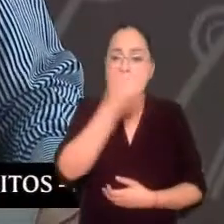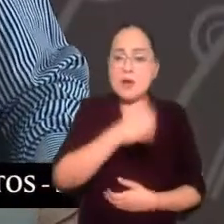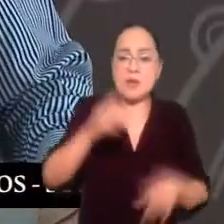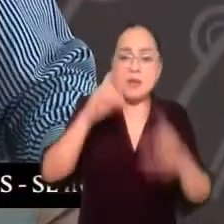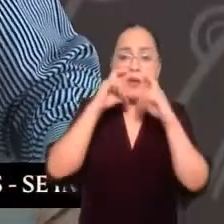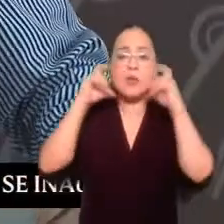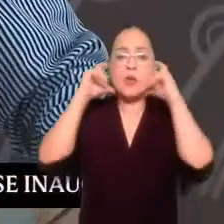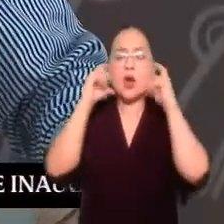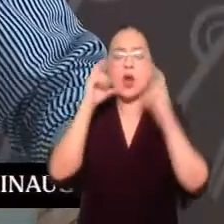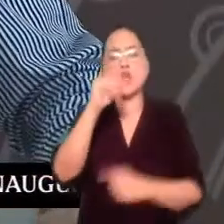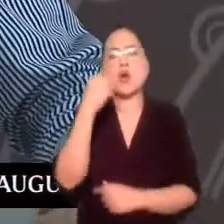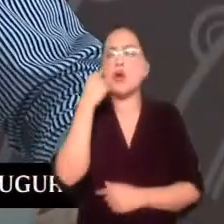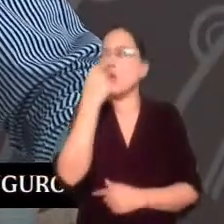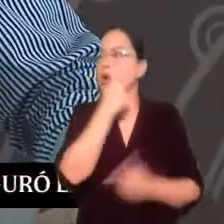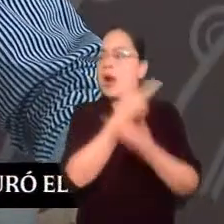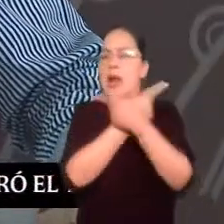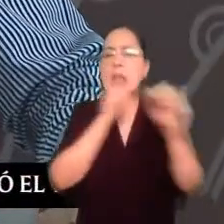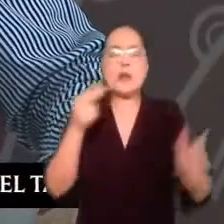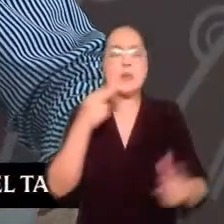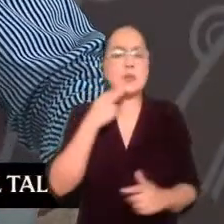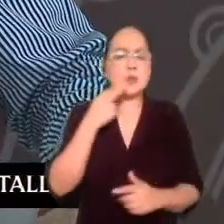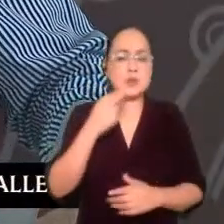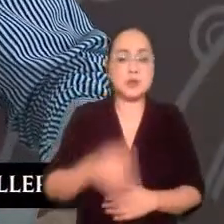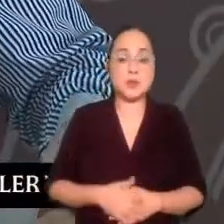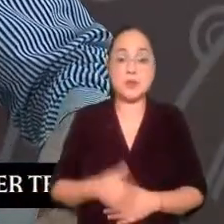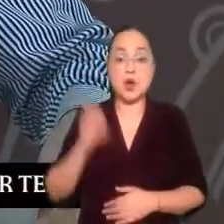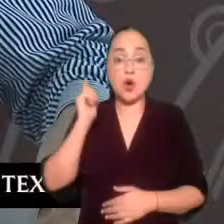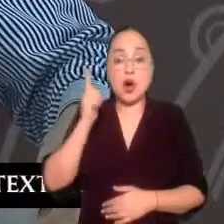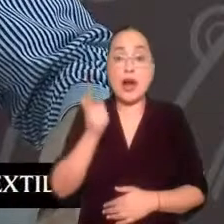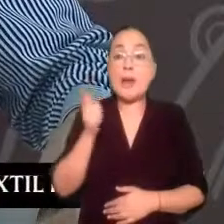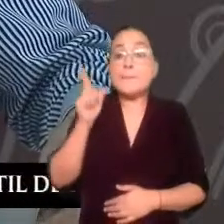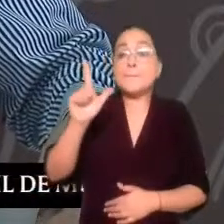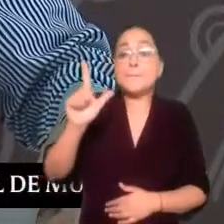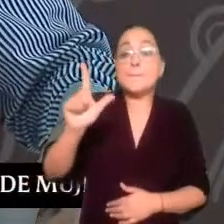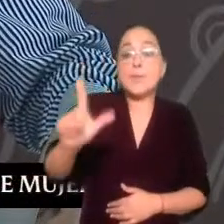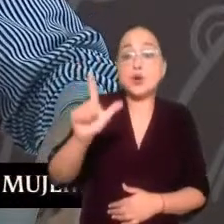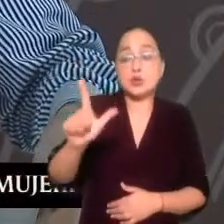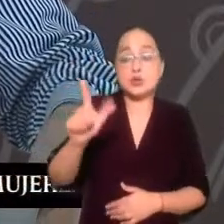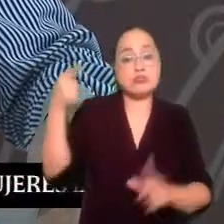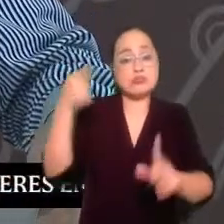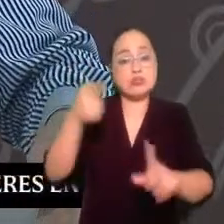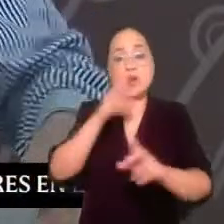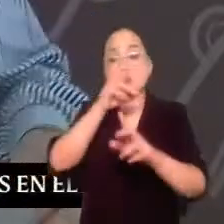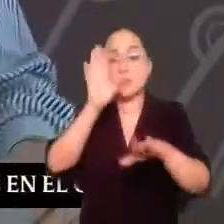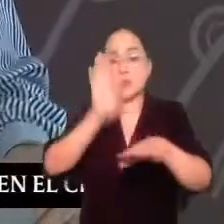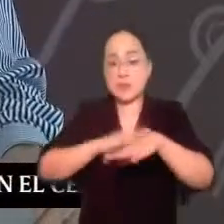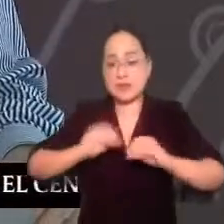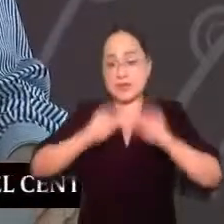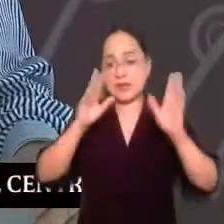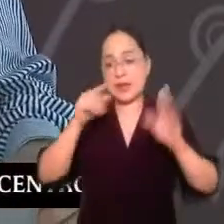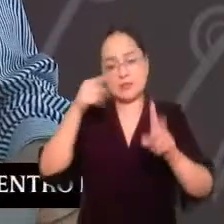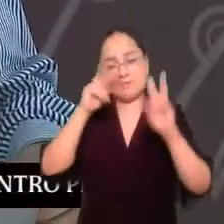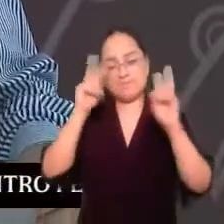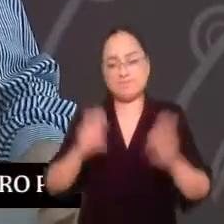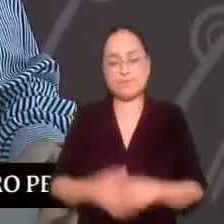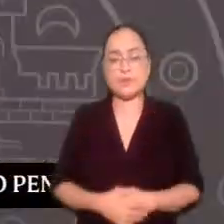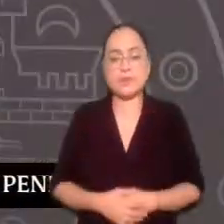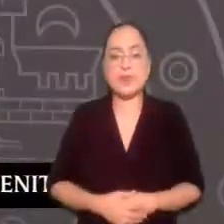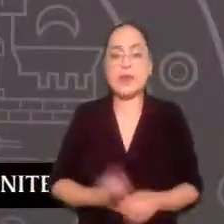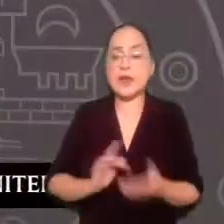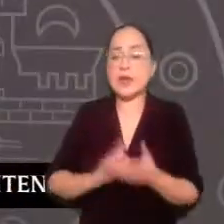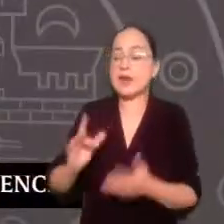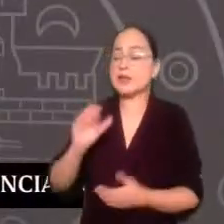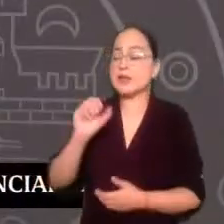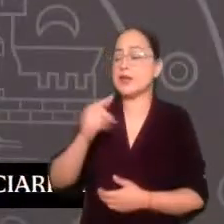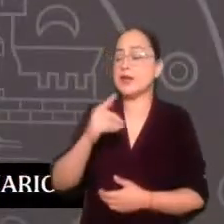Vamos a ver si de aquí al lunes próximo yo ya les doy una respuesta mucho más precisa, Heidi, sobre este tema. Gracias, Angelina